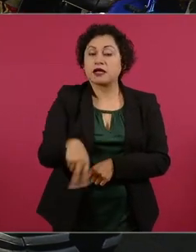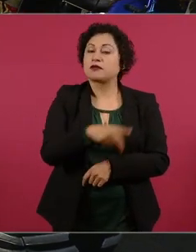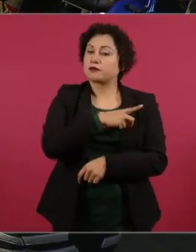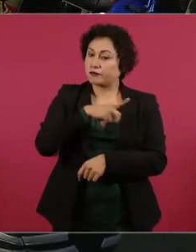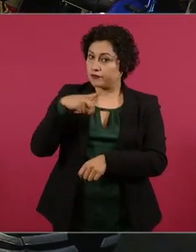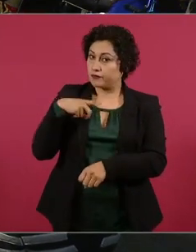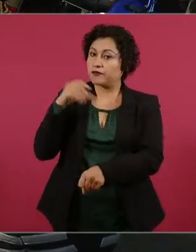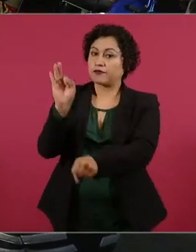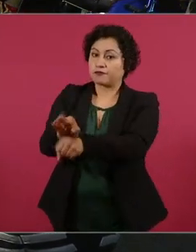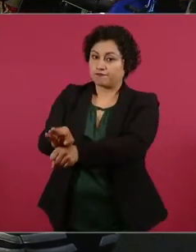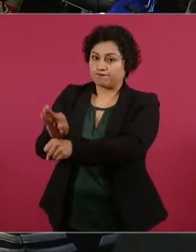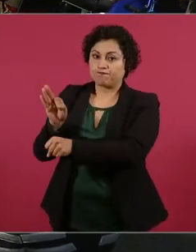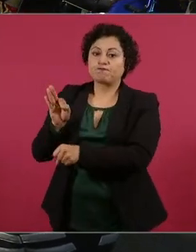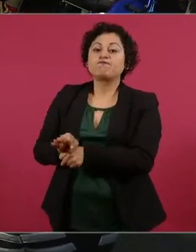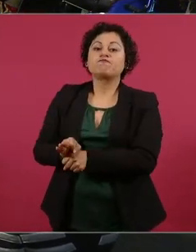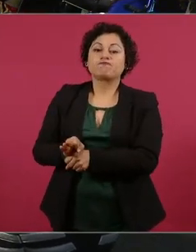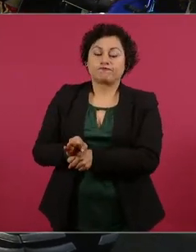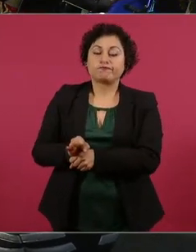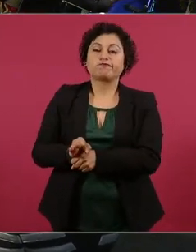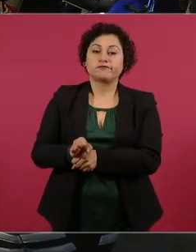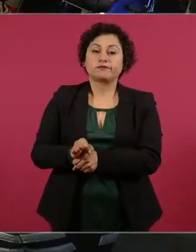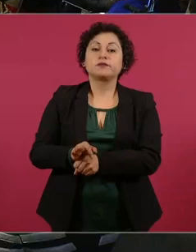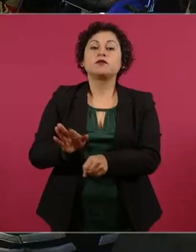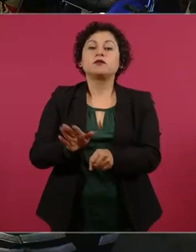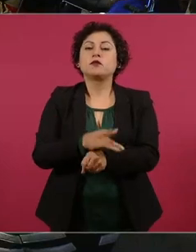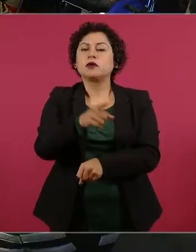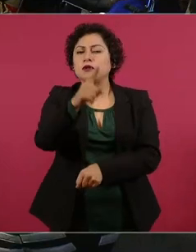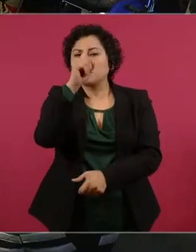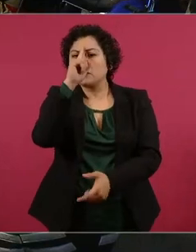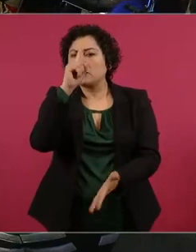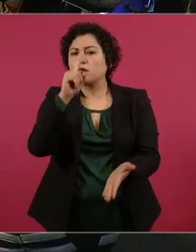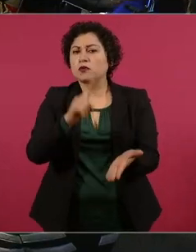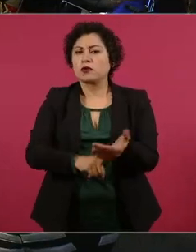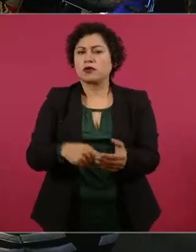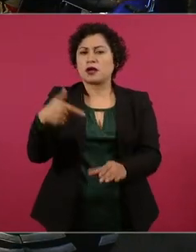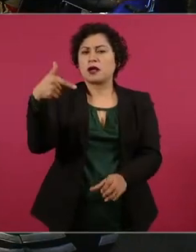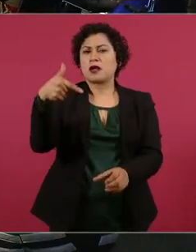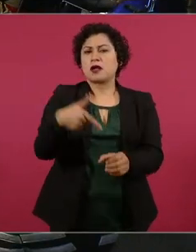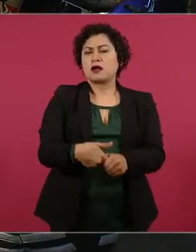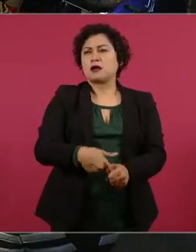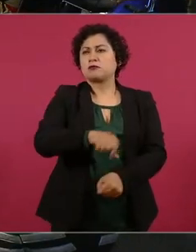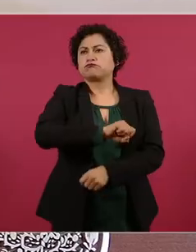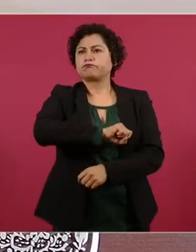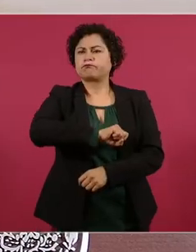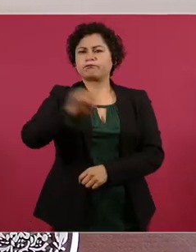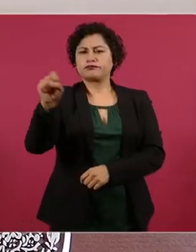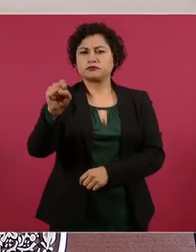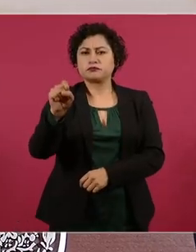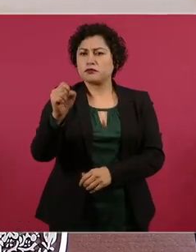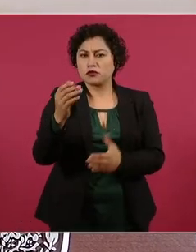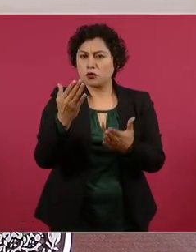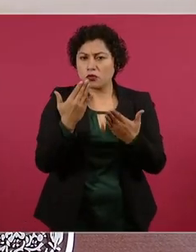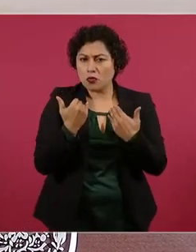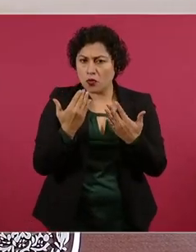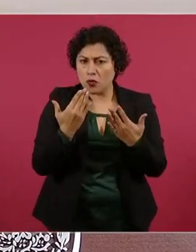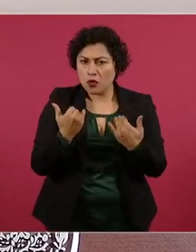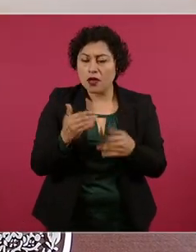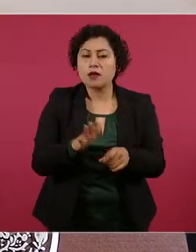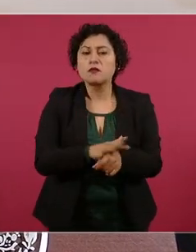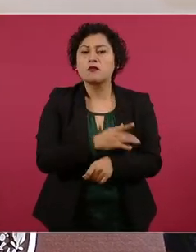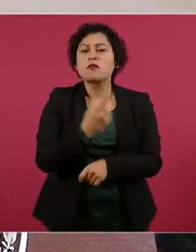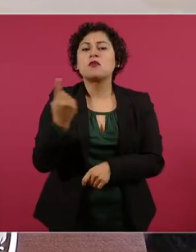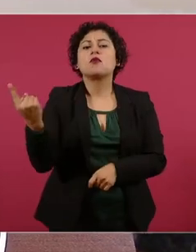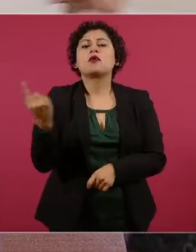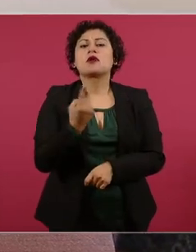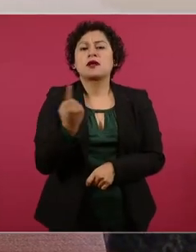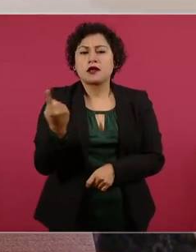hay aumentos en el precio de las gasolinas? ¿Por qué no hay gasolinazos? ¿Por qué no hay aumento en el precio de la energía